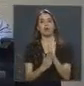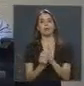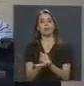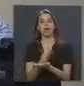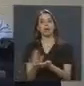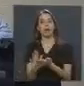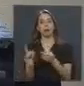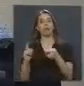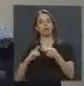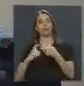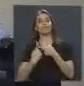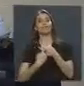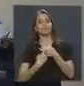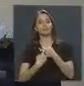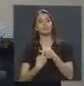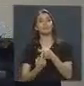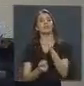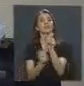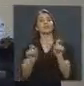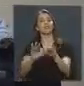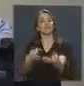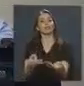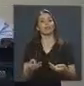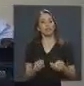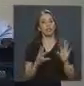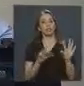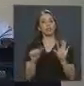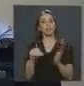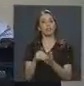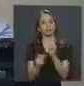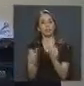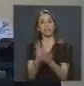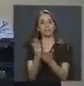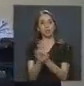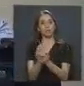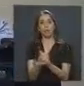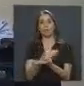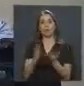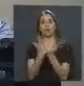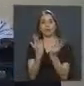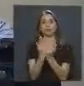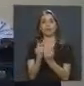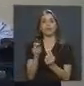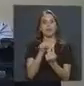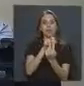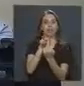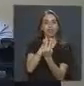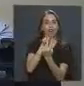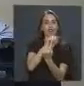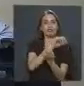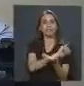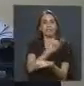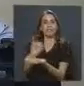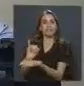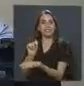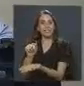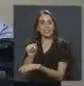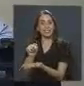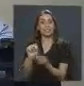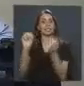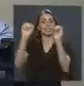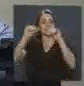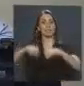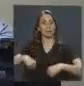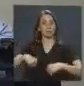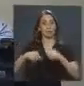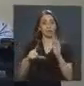se espera que los beneficiados alcance los 96.000 estudiantes en este tipo de instituciones. Es decir, señor presidente, de aprobarse esta